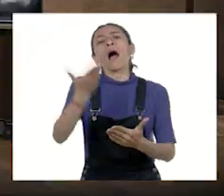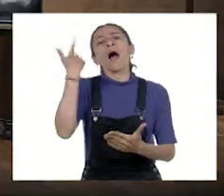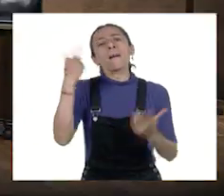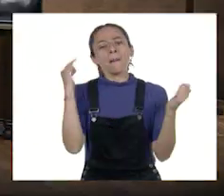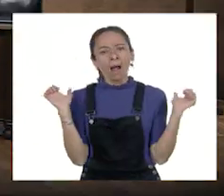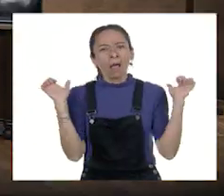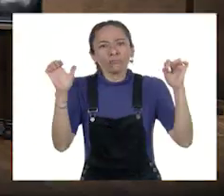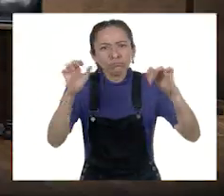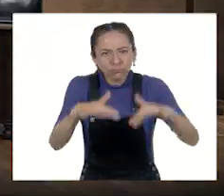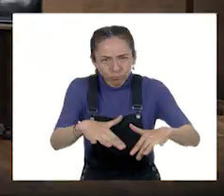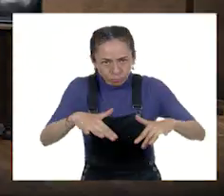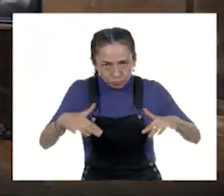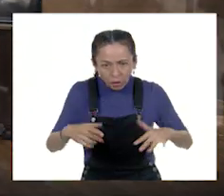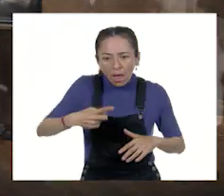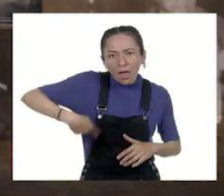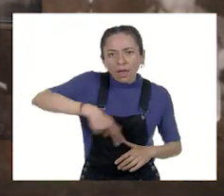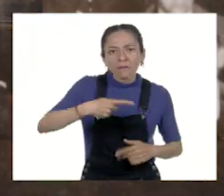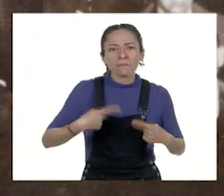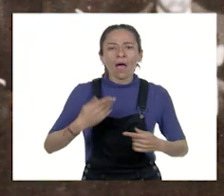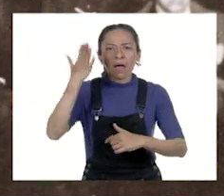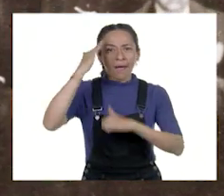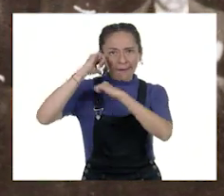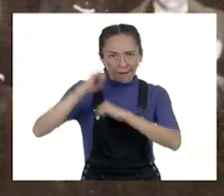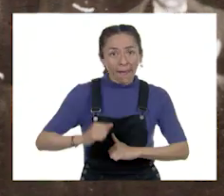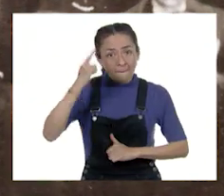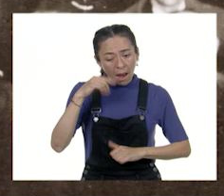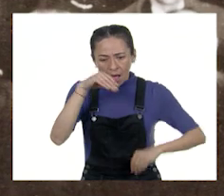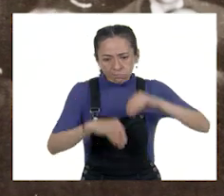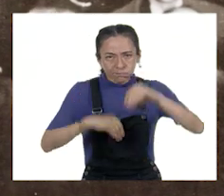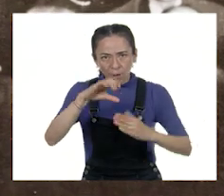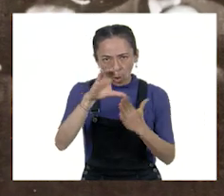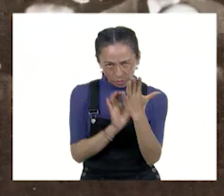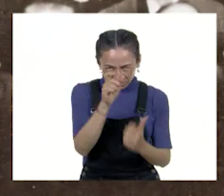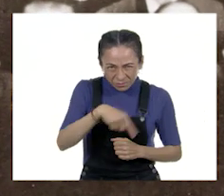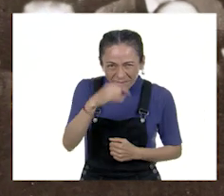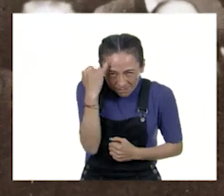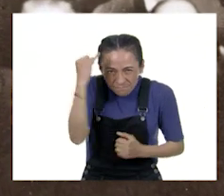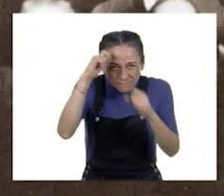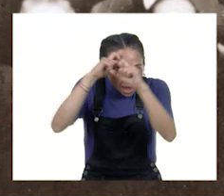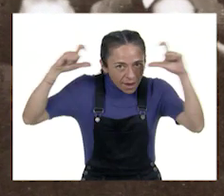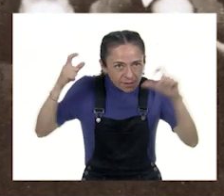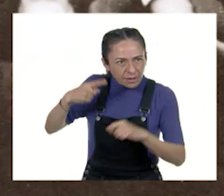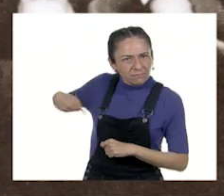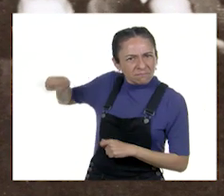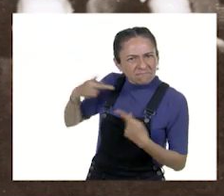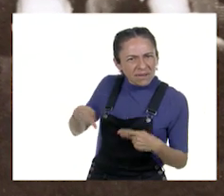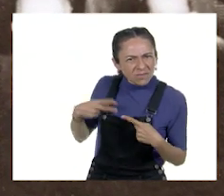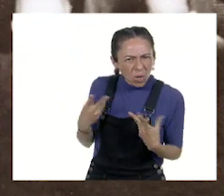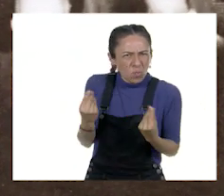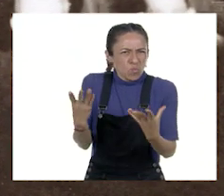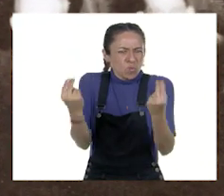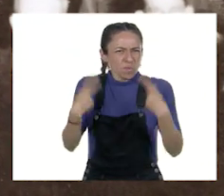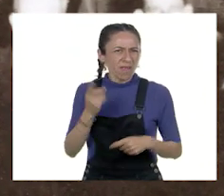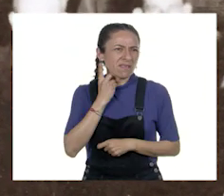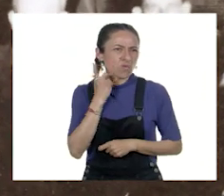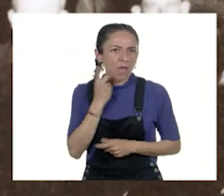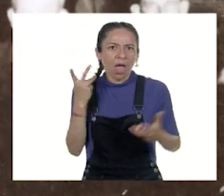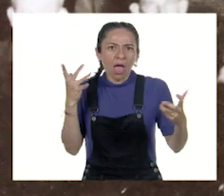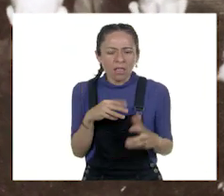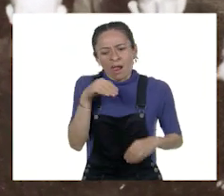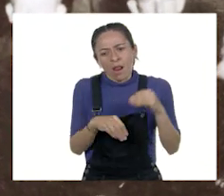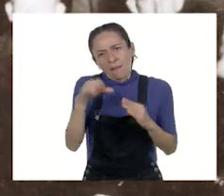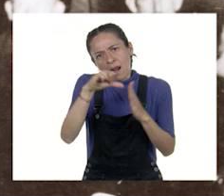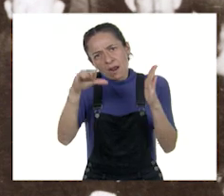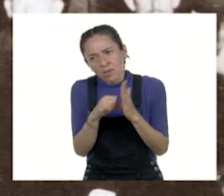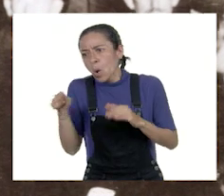Constituyente. ¿Se imaginan un evento así, con un montón de diputados analizando tantos y tantos artículos, que un diputado dice una cosa, que el